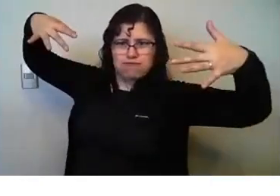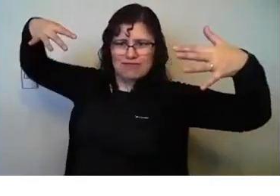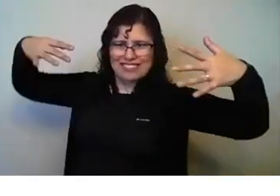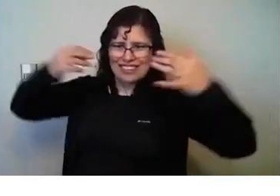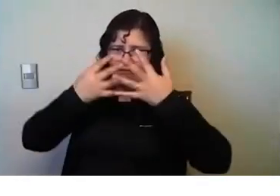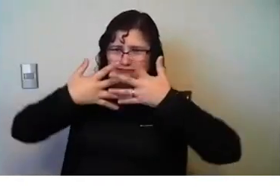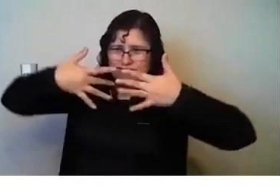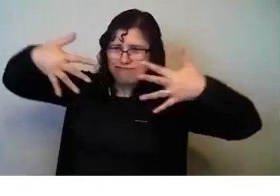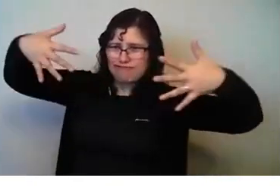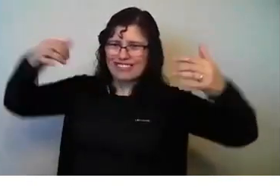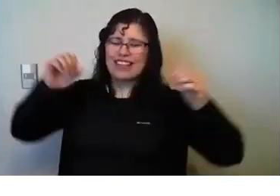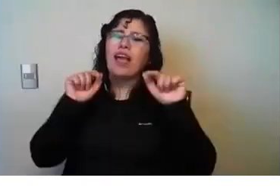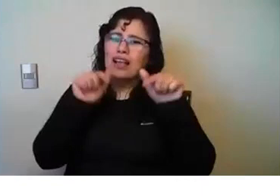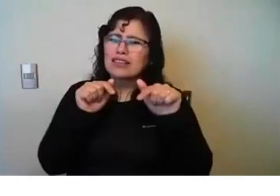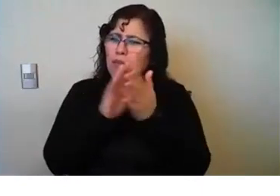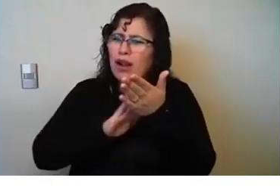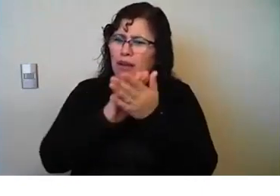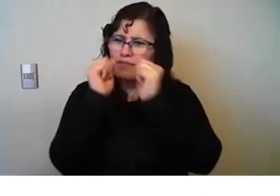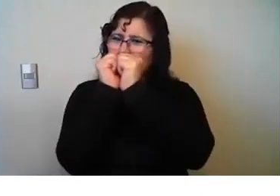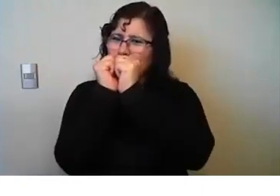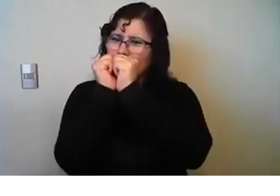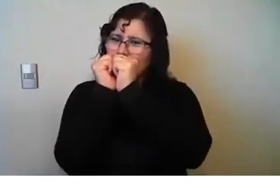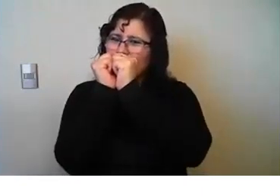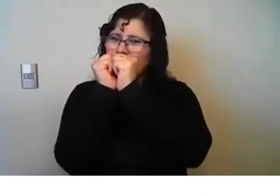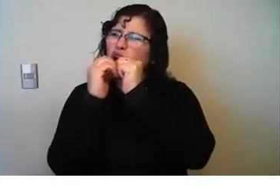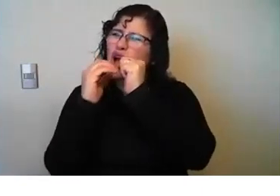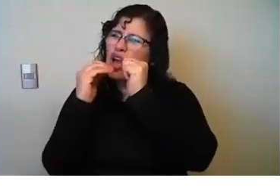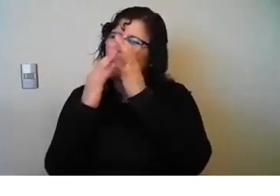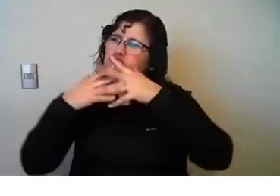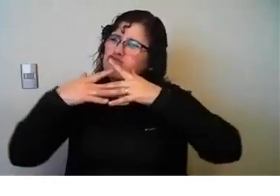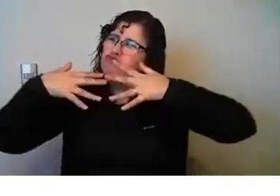cierto, que comunicaban ambos, como el cuerpo calloso,